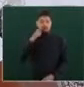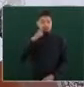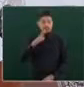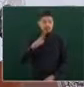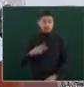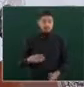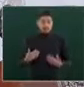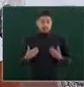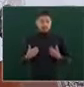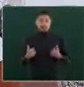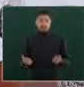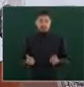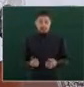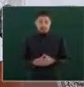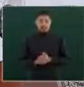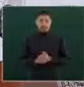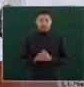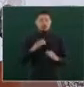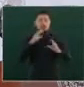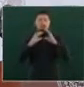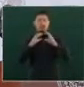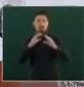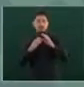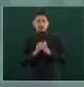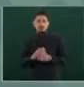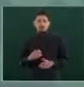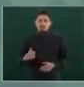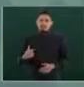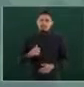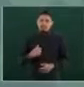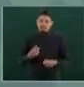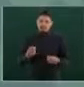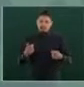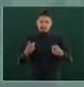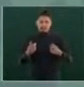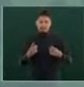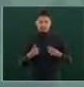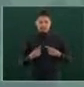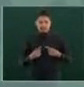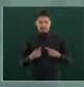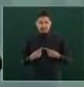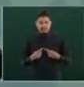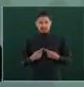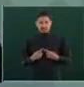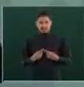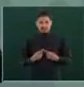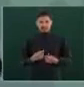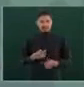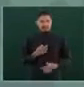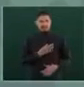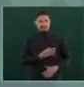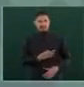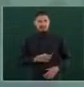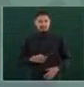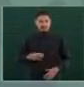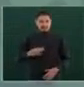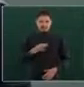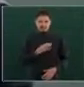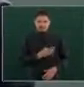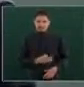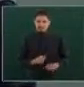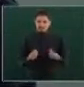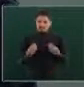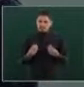por varias naciones y por las más y por los más importantes organismos por eso es tan importante que reconozcamos